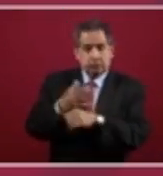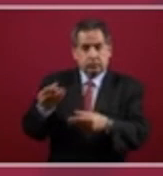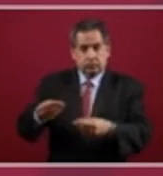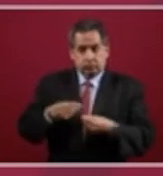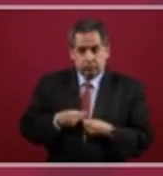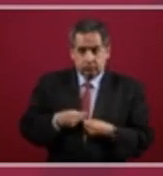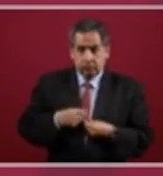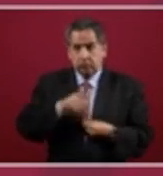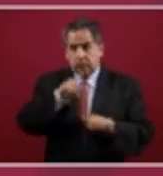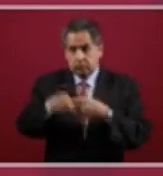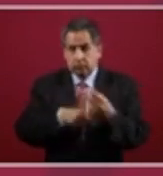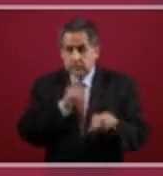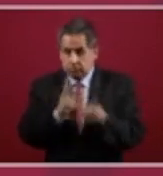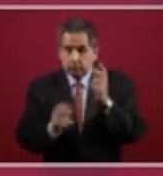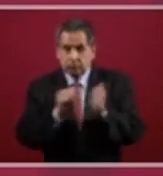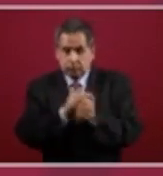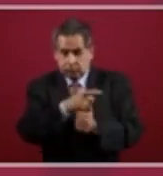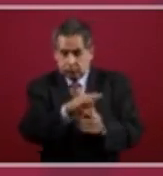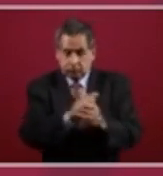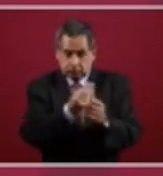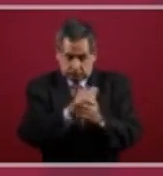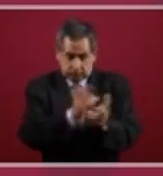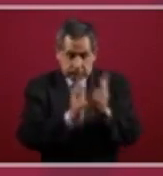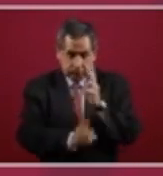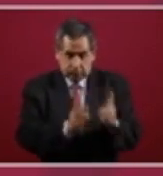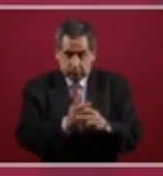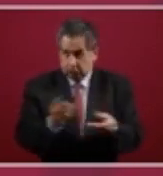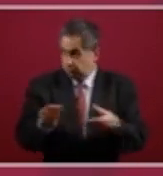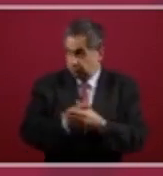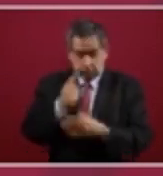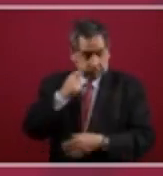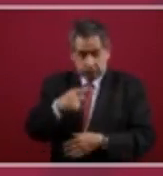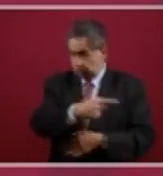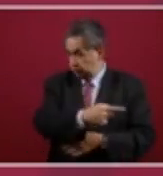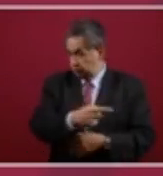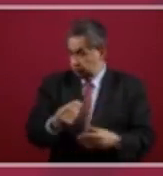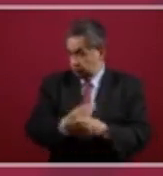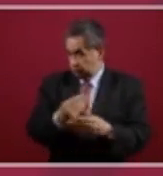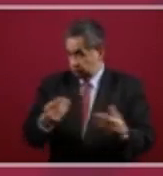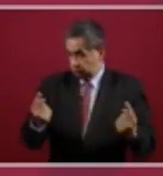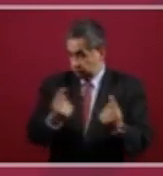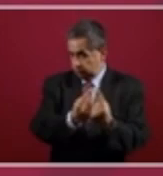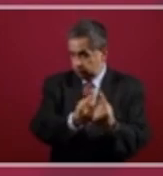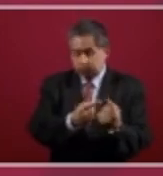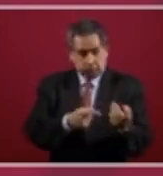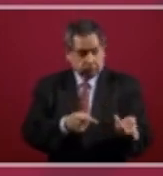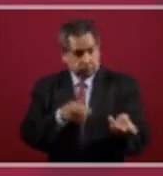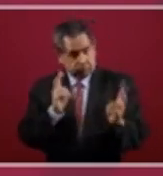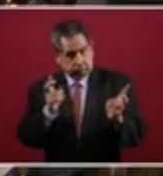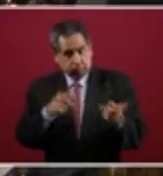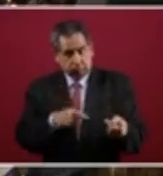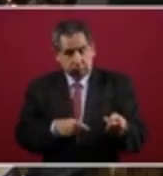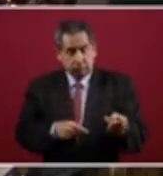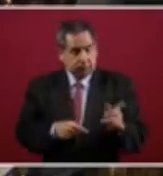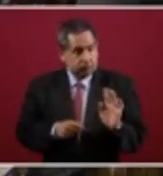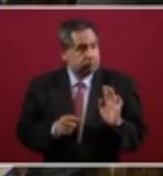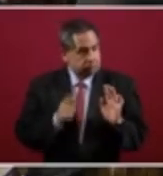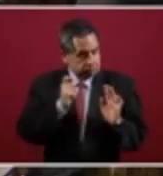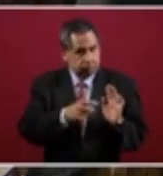y luego tiene que hablar contigo en particular, porque es un tema que